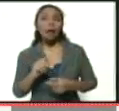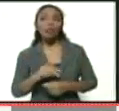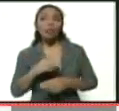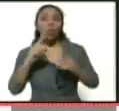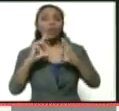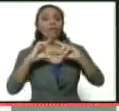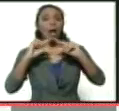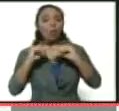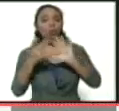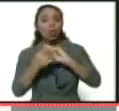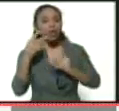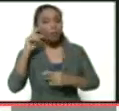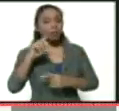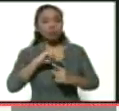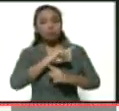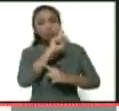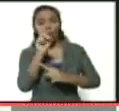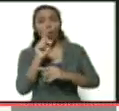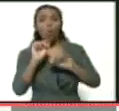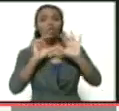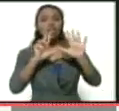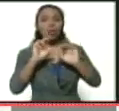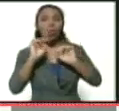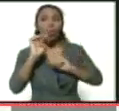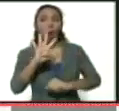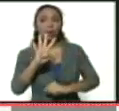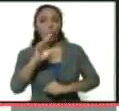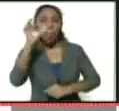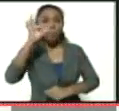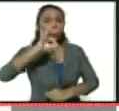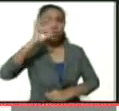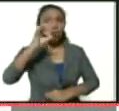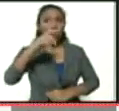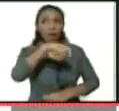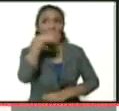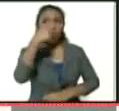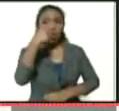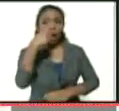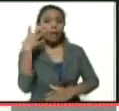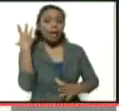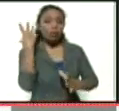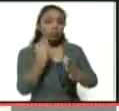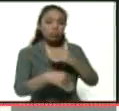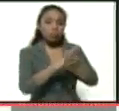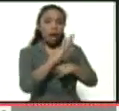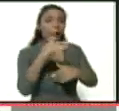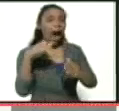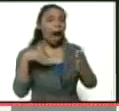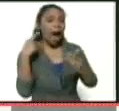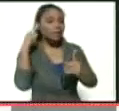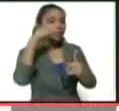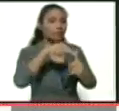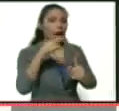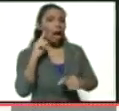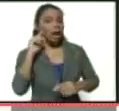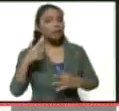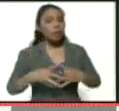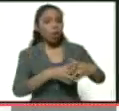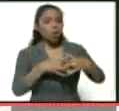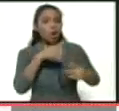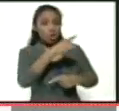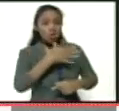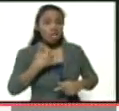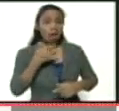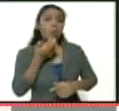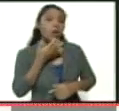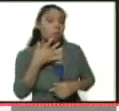Pacífico. El Pacífico lleva 84% de la droga que sale de Colombia hacia Estados Unidos. Si ellos quisieran controlar